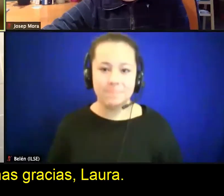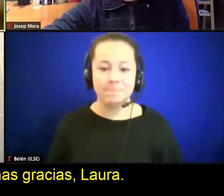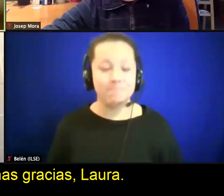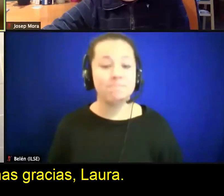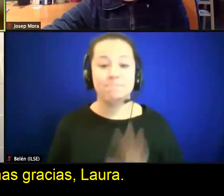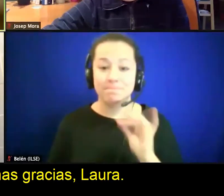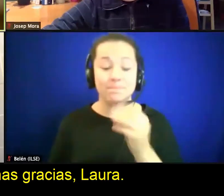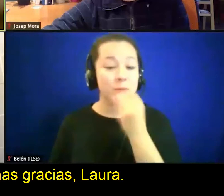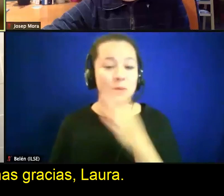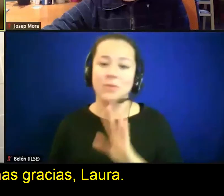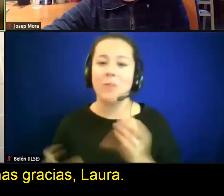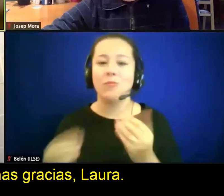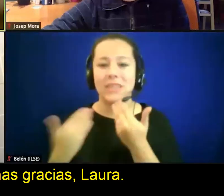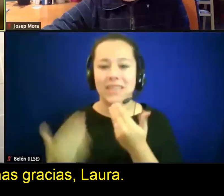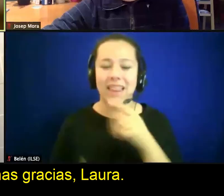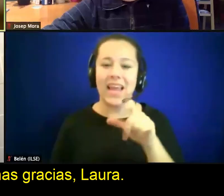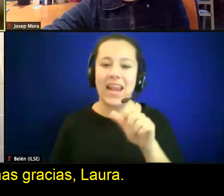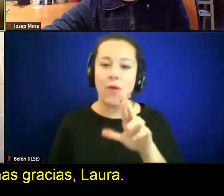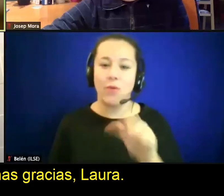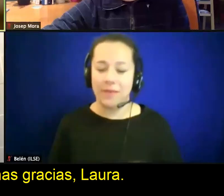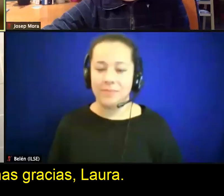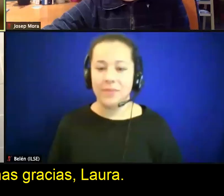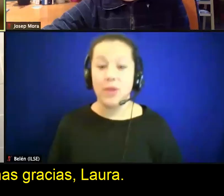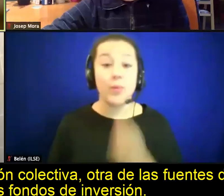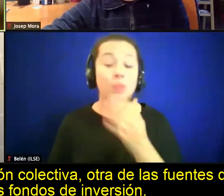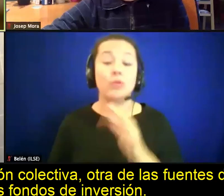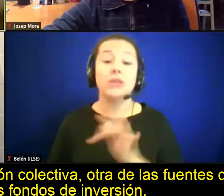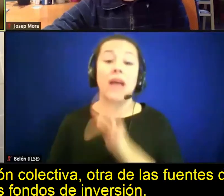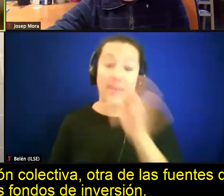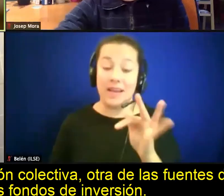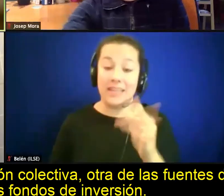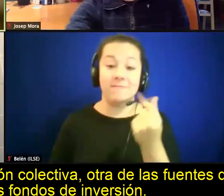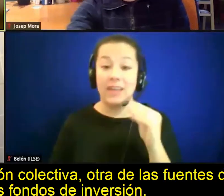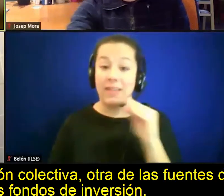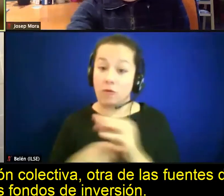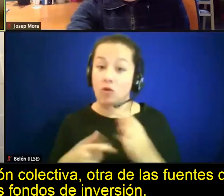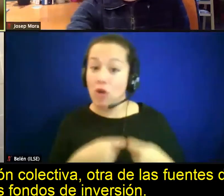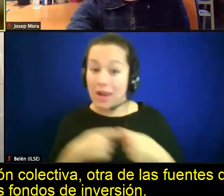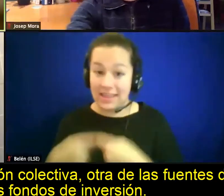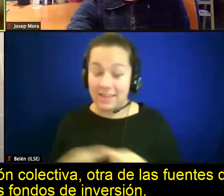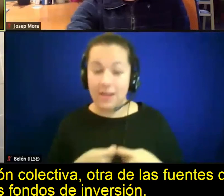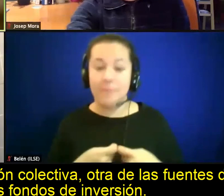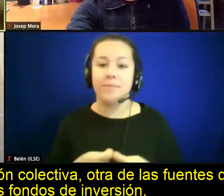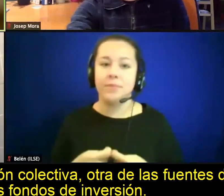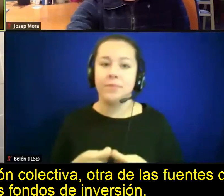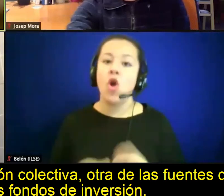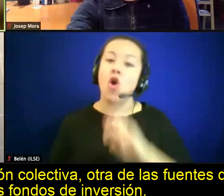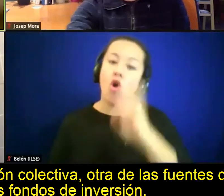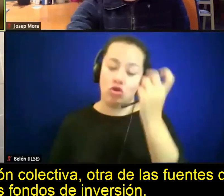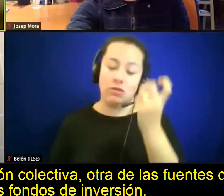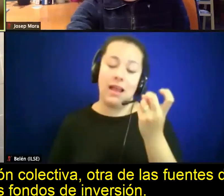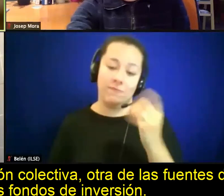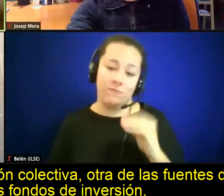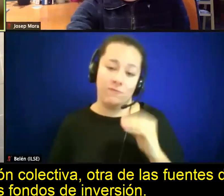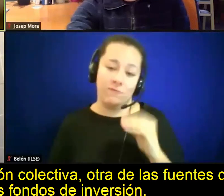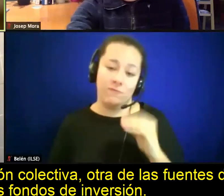gracias, Laura. Bueno, pues además de la financiación colectiva, otro de las fuentes de financiación son los fondos de